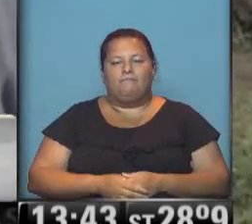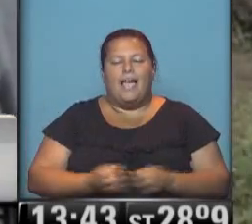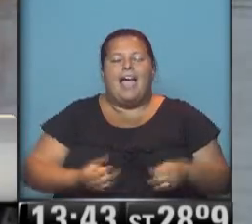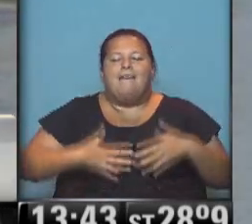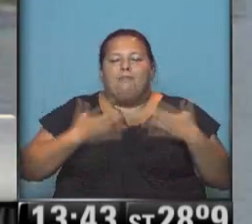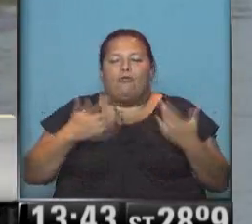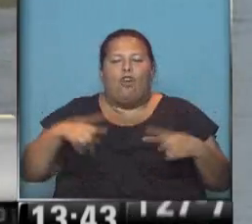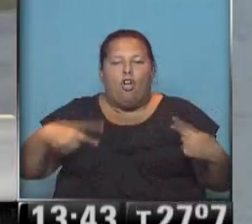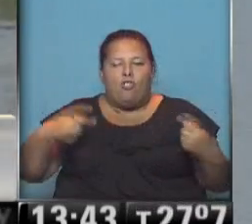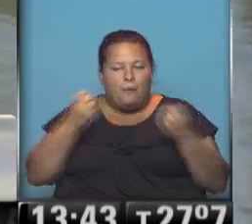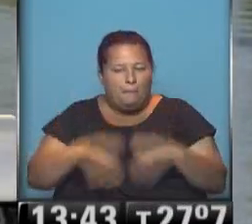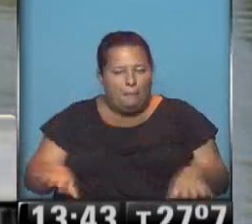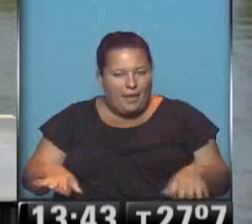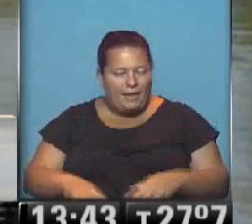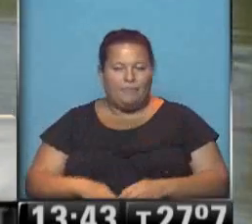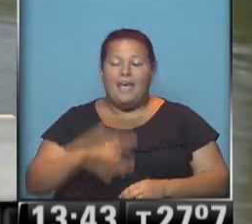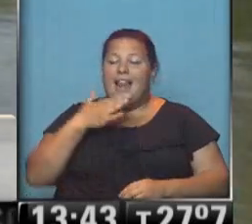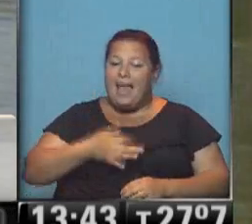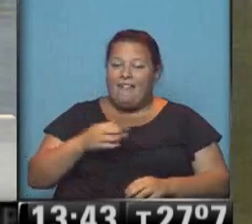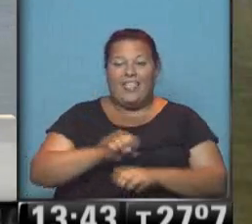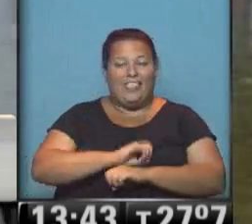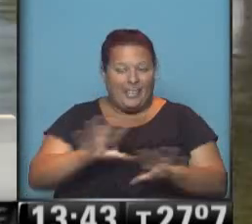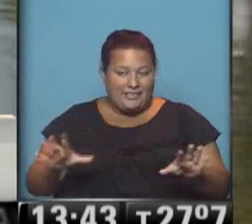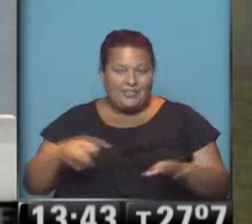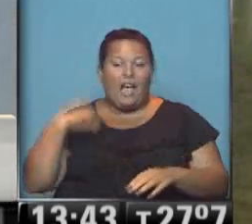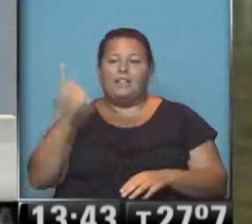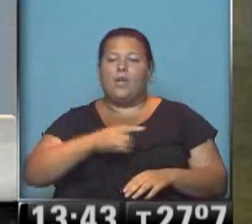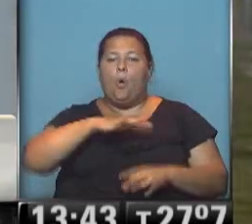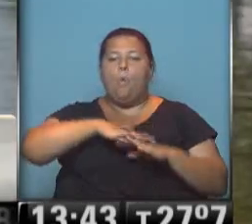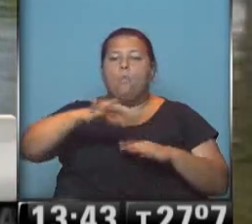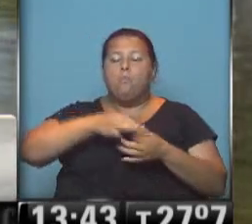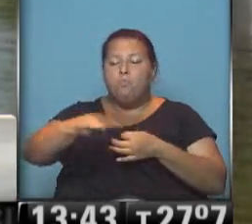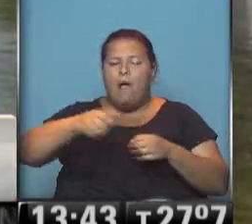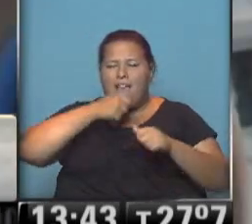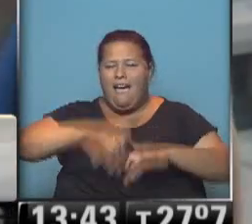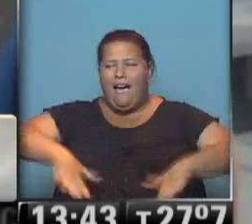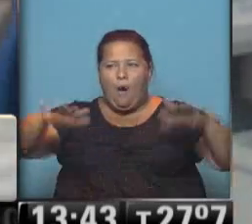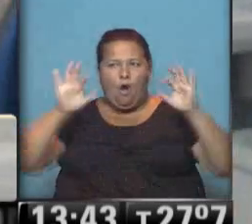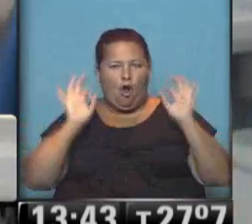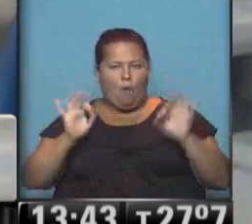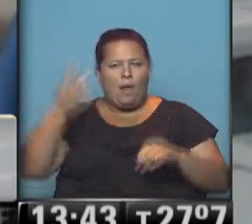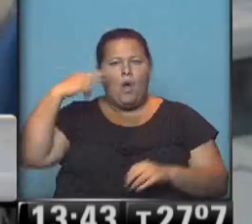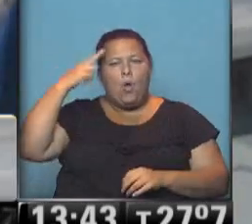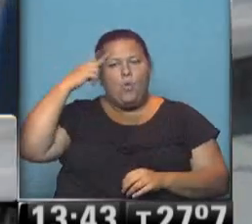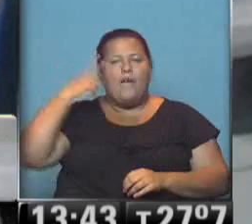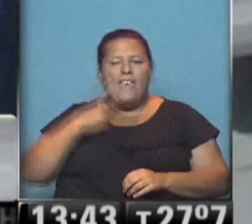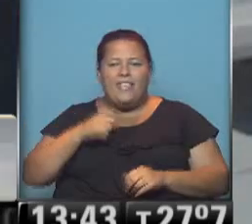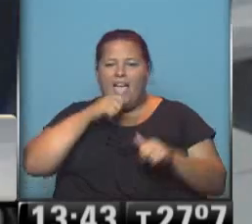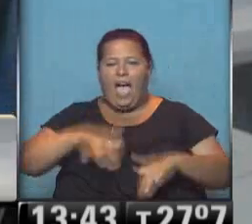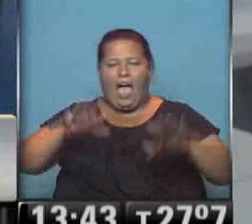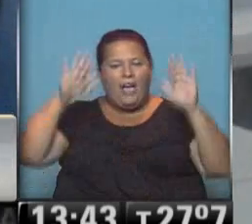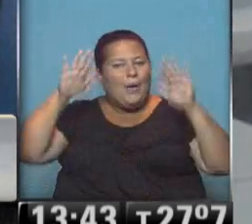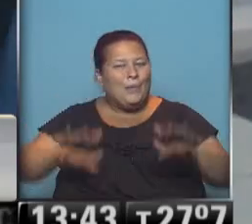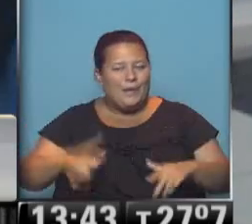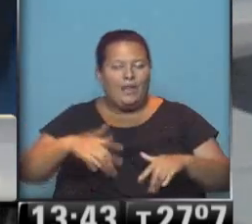emocional eh la verdad que es un desastre tenemos todo el pueblo inundado completamente hace más de 9 días que está el agua no